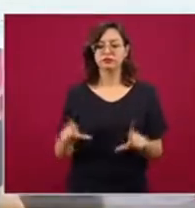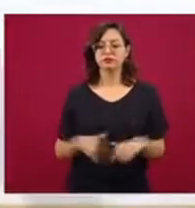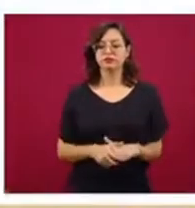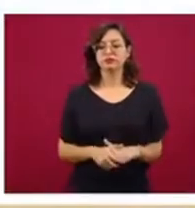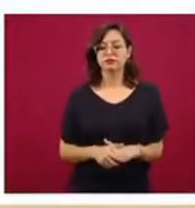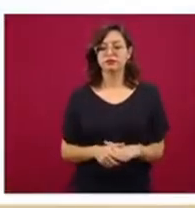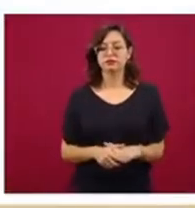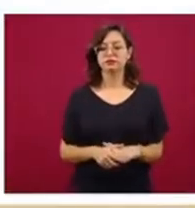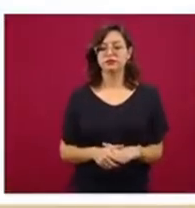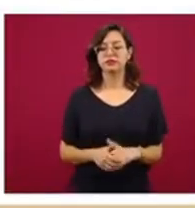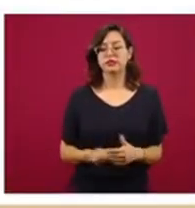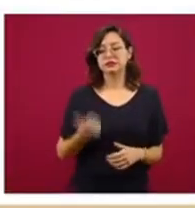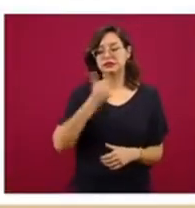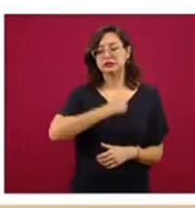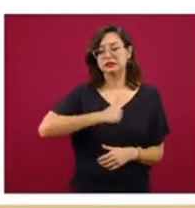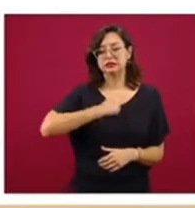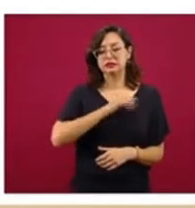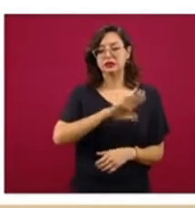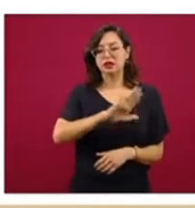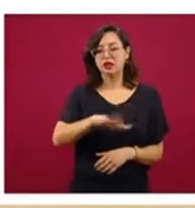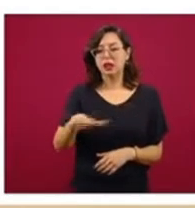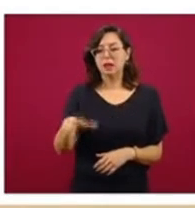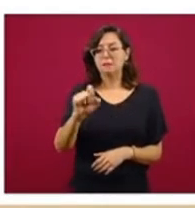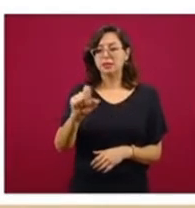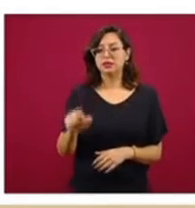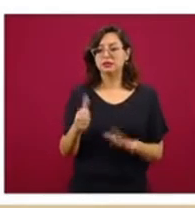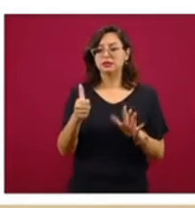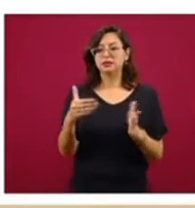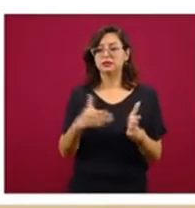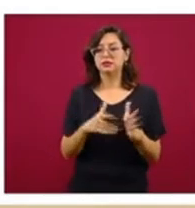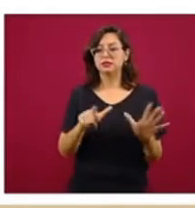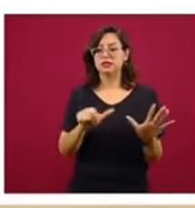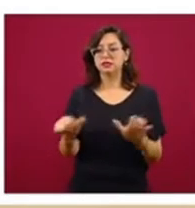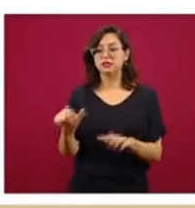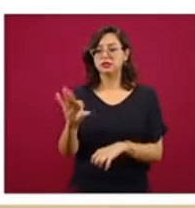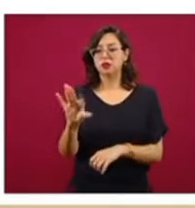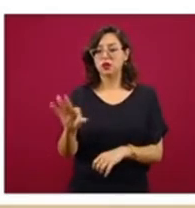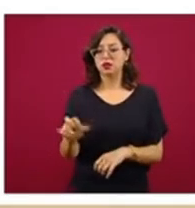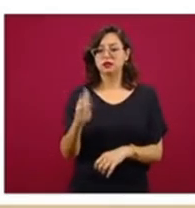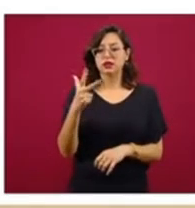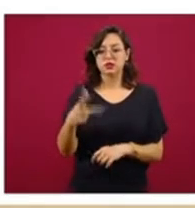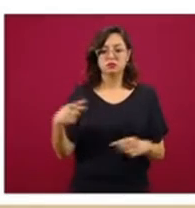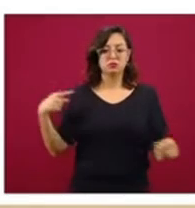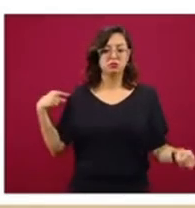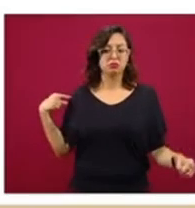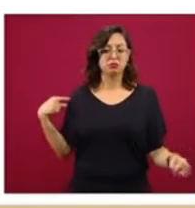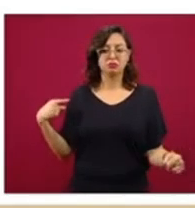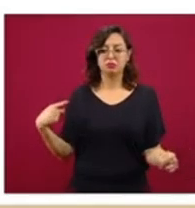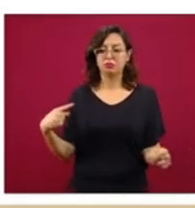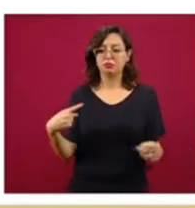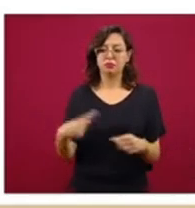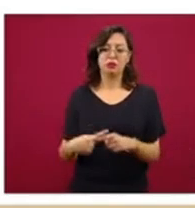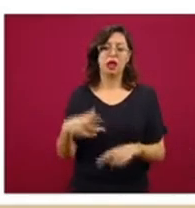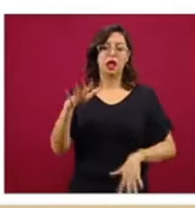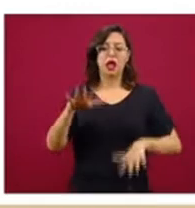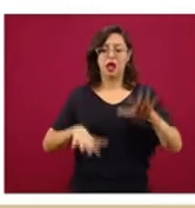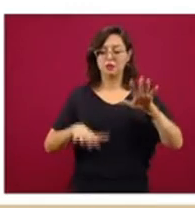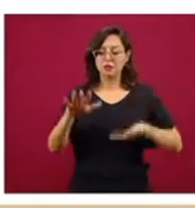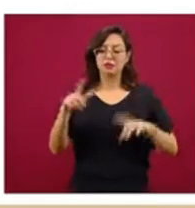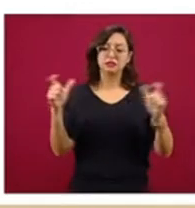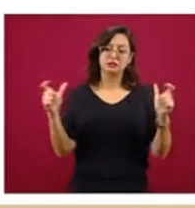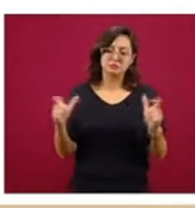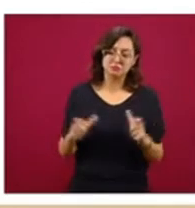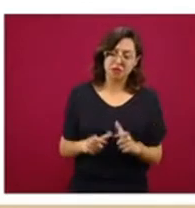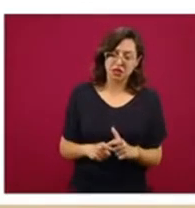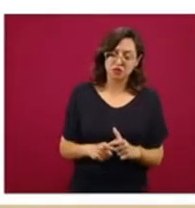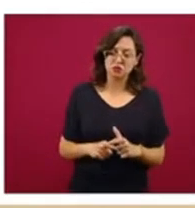Las lamentables defunciones, 26.648, han seguido la trayectoria de la epidemia. Por momentos hemos tenido